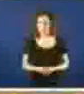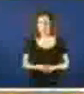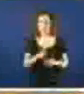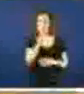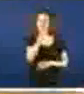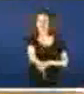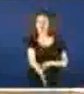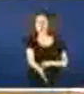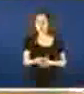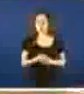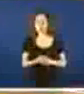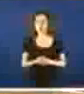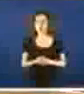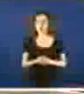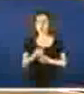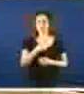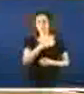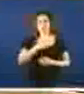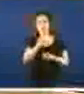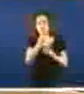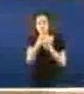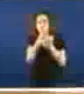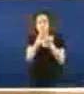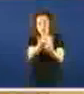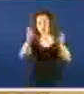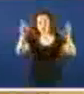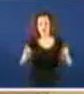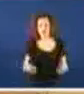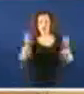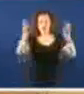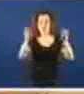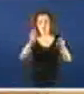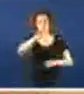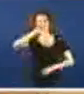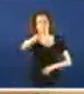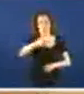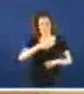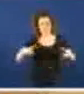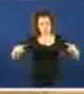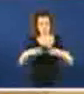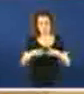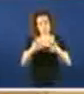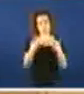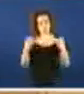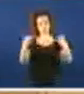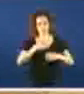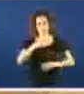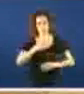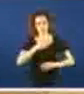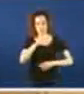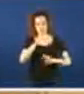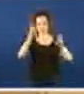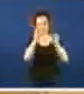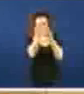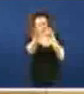Pois porque quero manifestar a protesta do noso grupo parlamentar por ese rigor